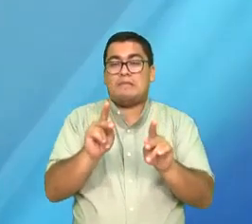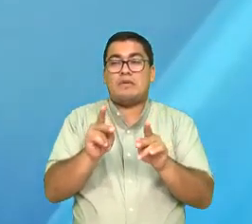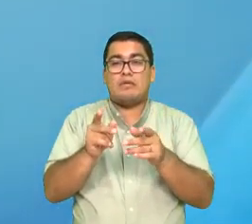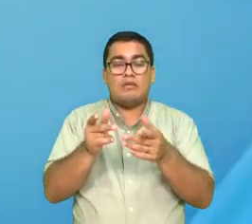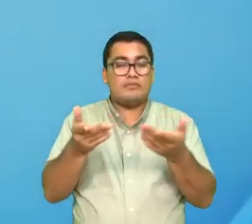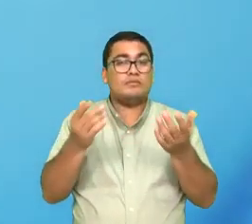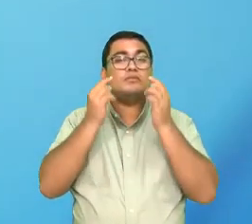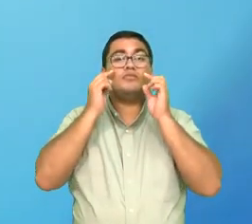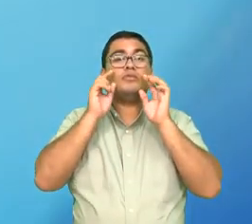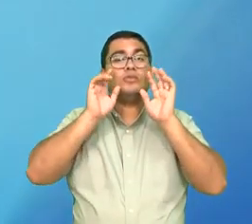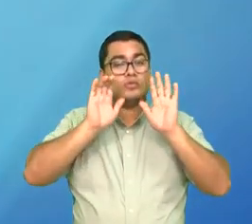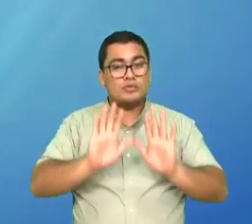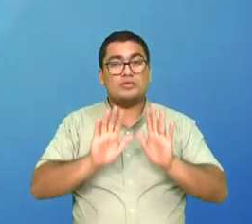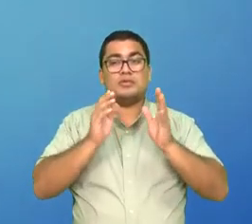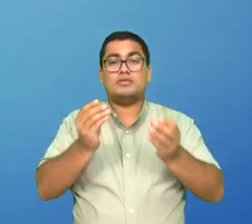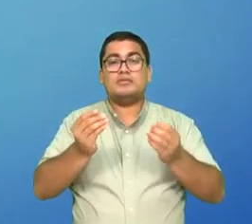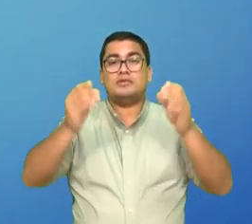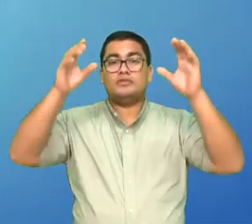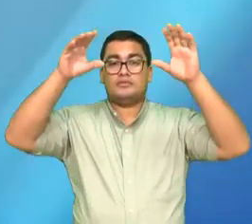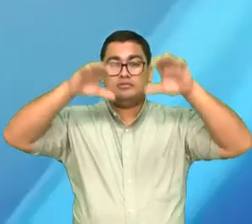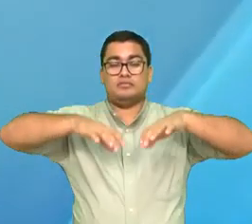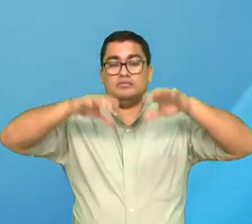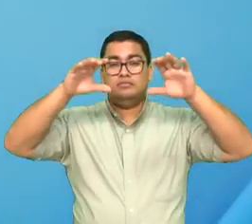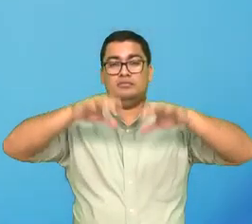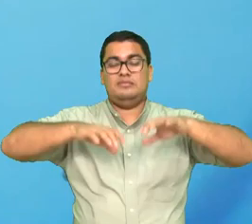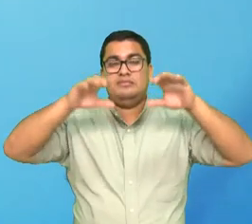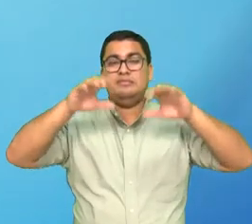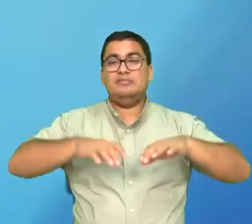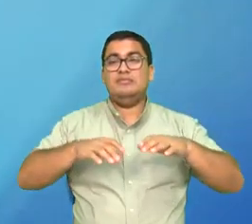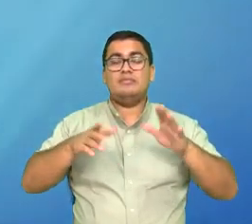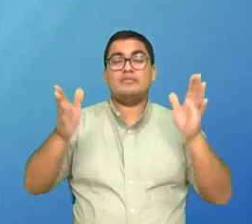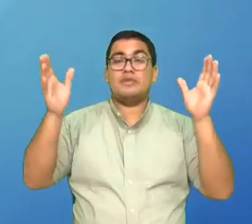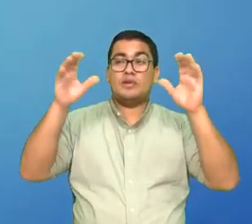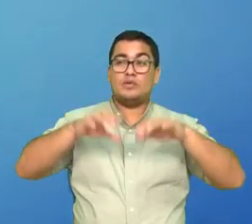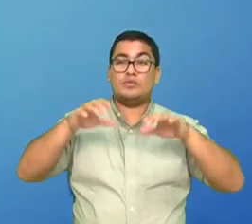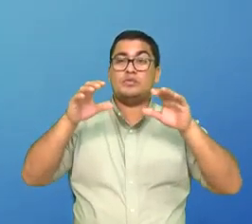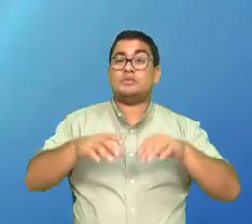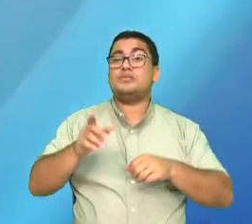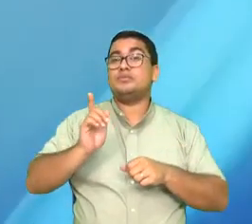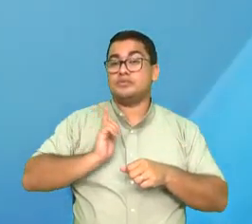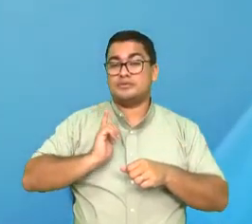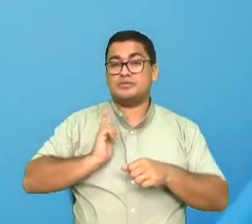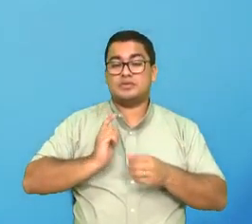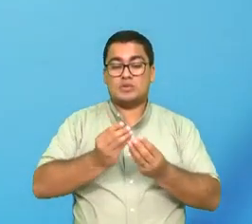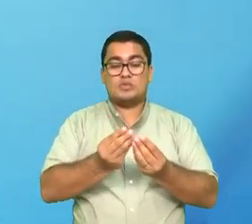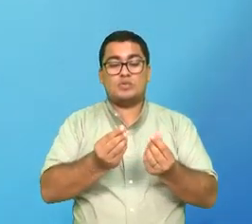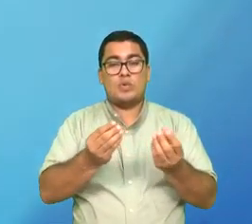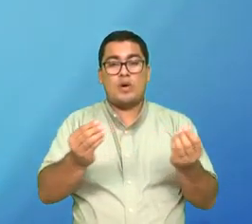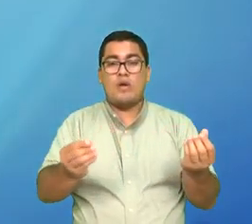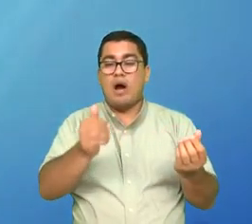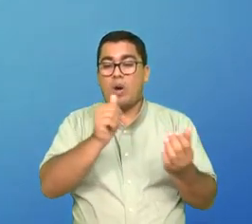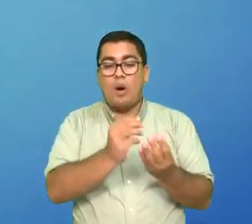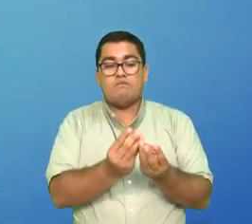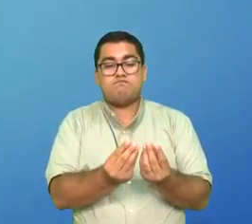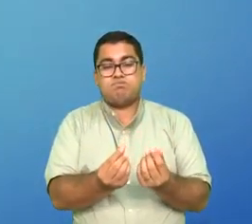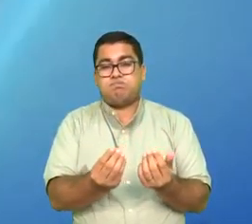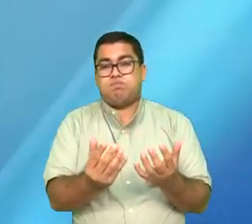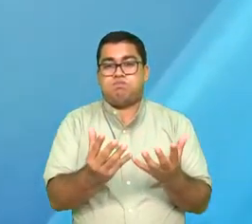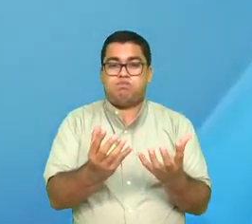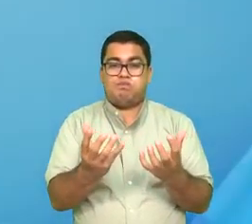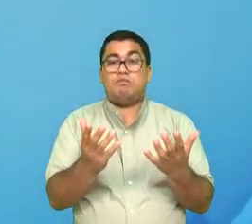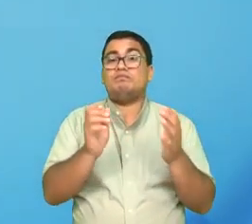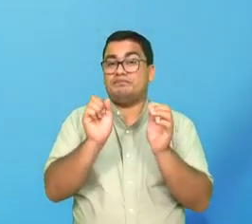confiemos. Esa lluvia van dejando el suelo empapado y